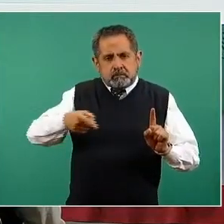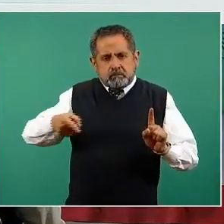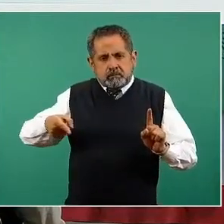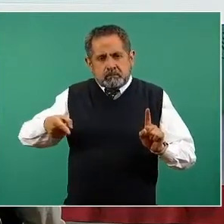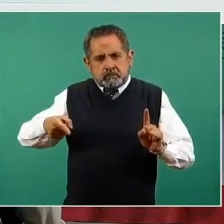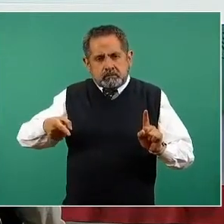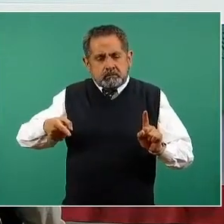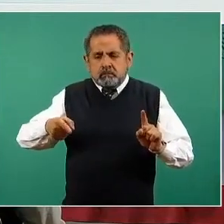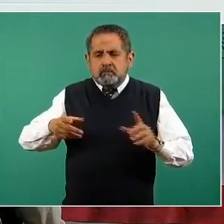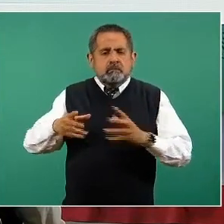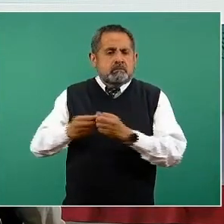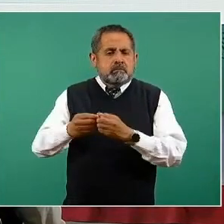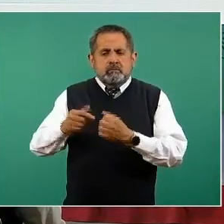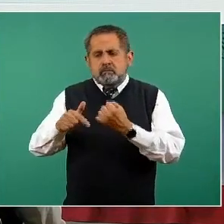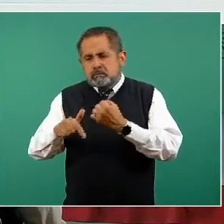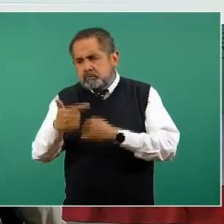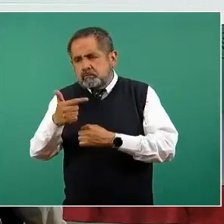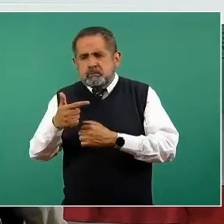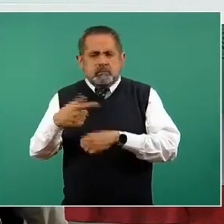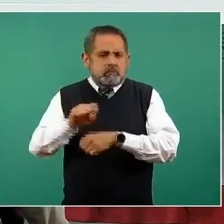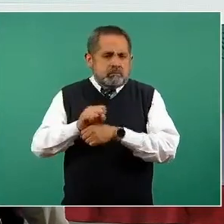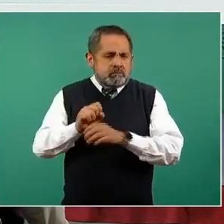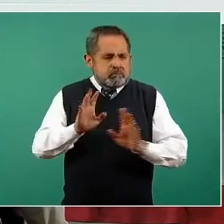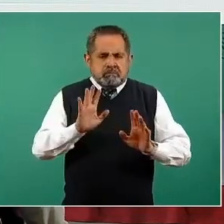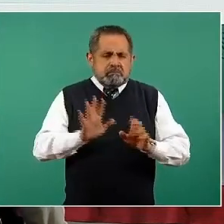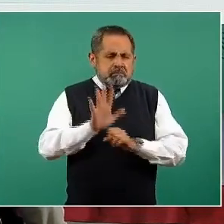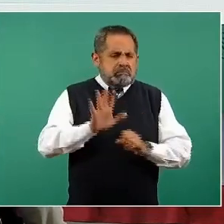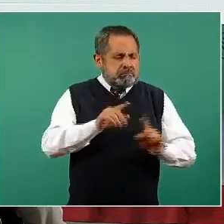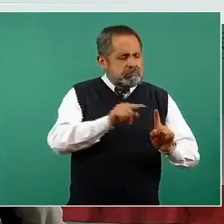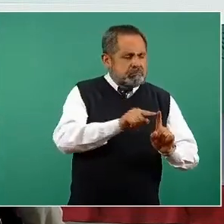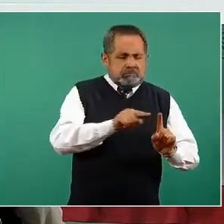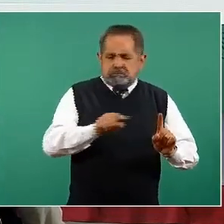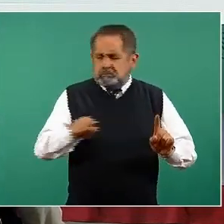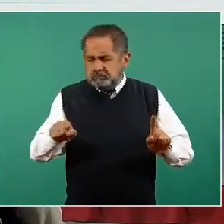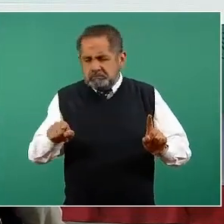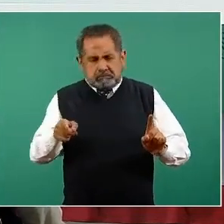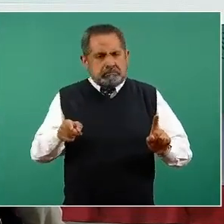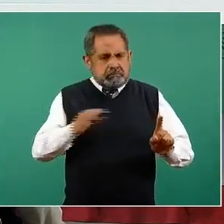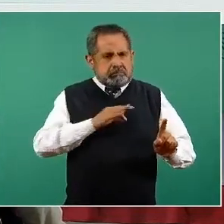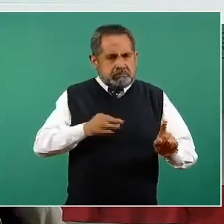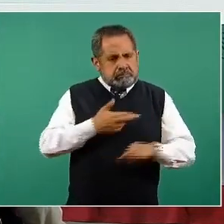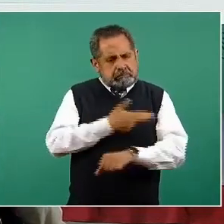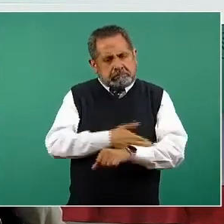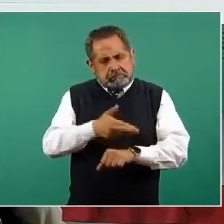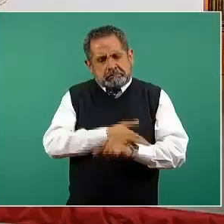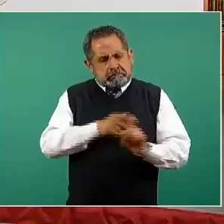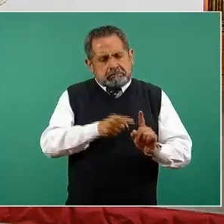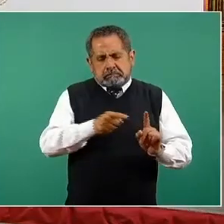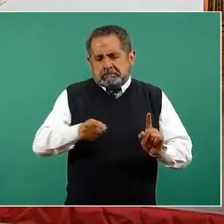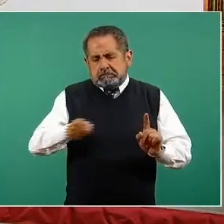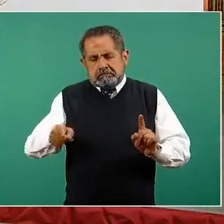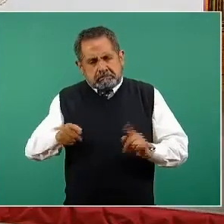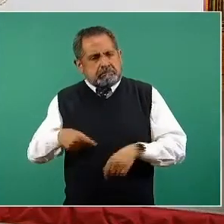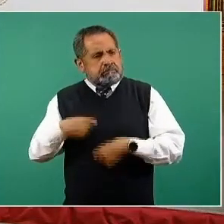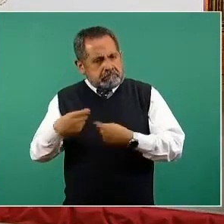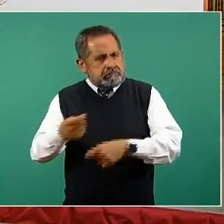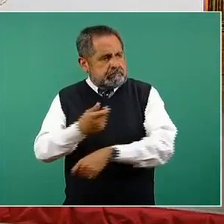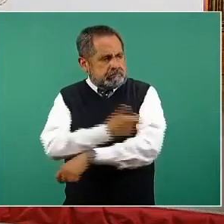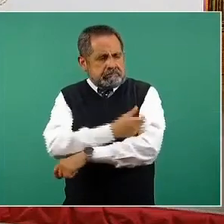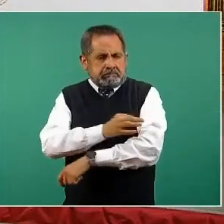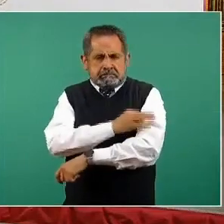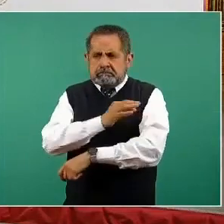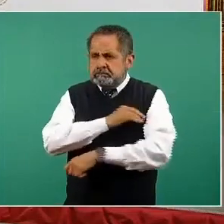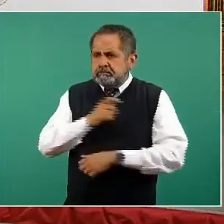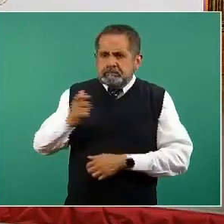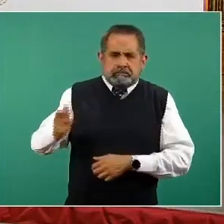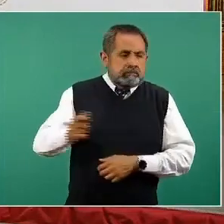semanas, otras son de 12 semanas, entonces eso es bueno para la logística porque permite entonces ir avanzando con